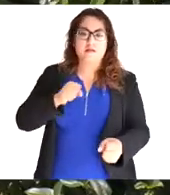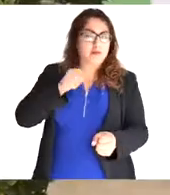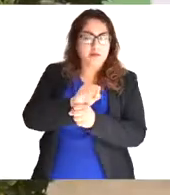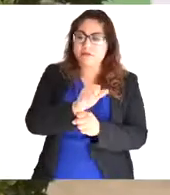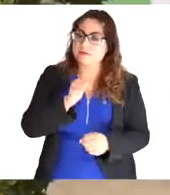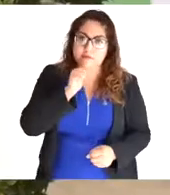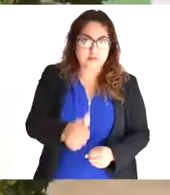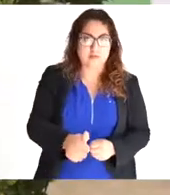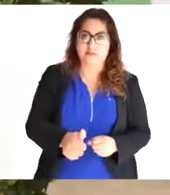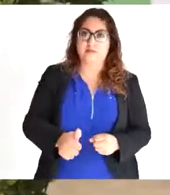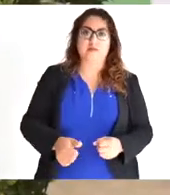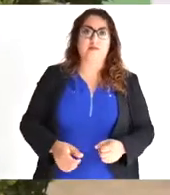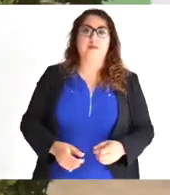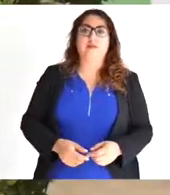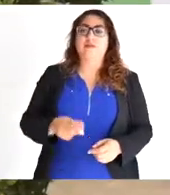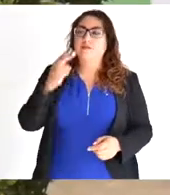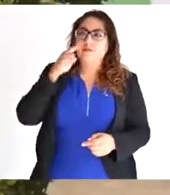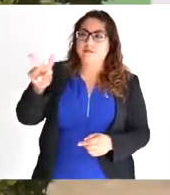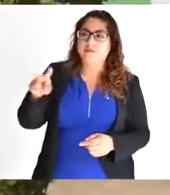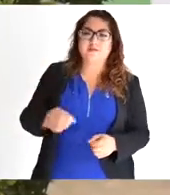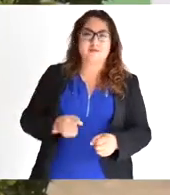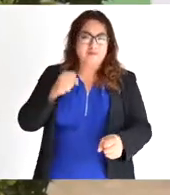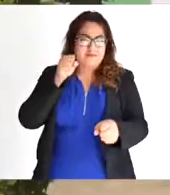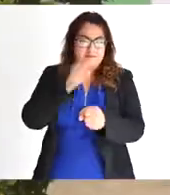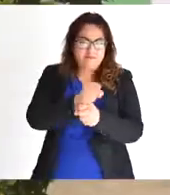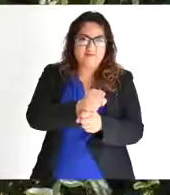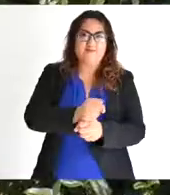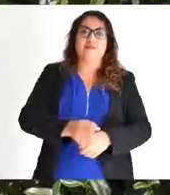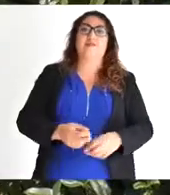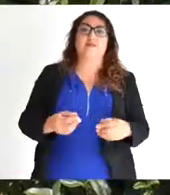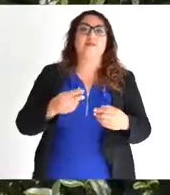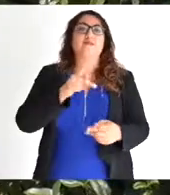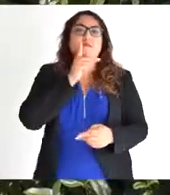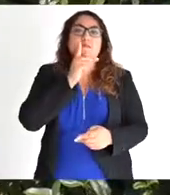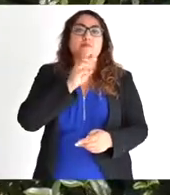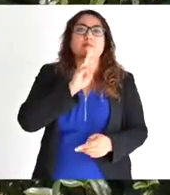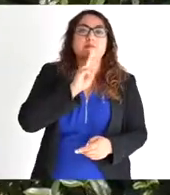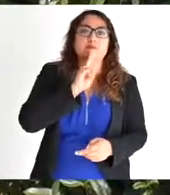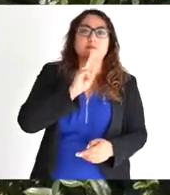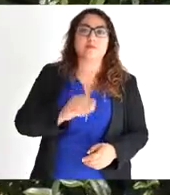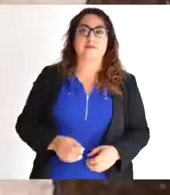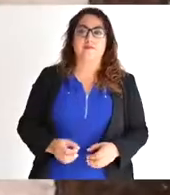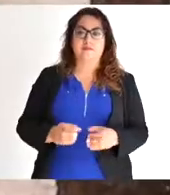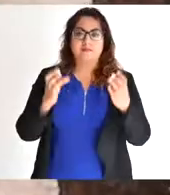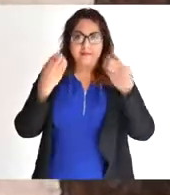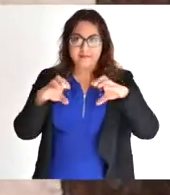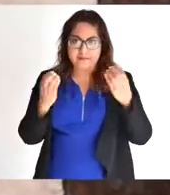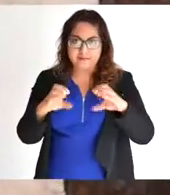violencia, porque ¿cuántas veces hemos visto a niños golpeados o maltratados por sus padres?